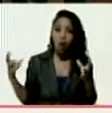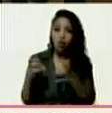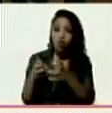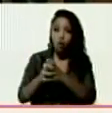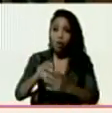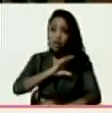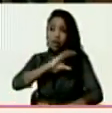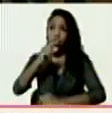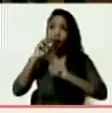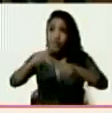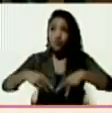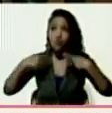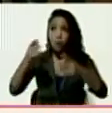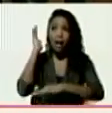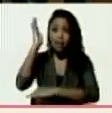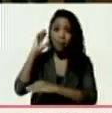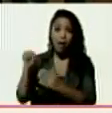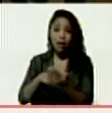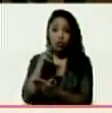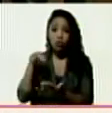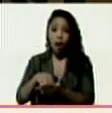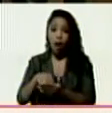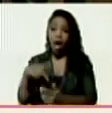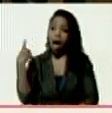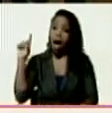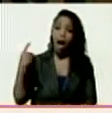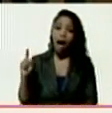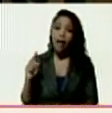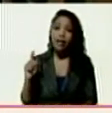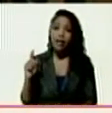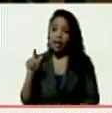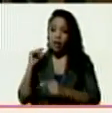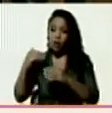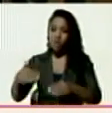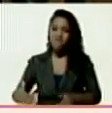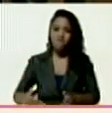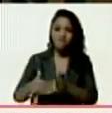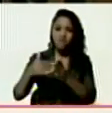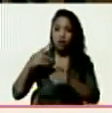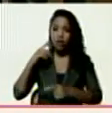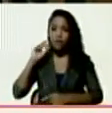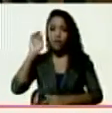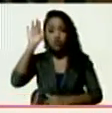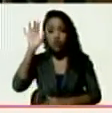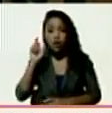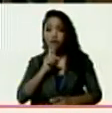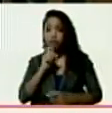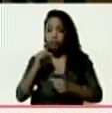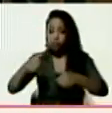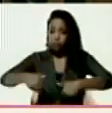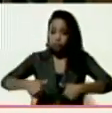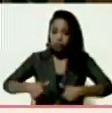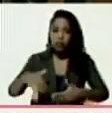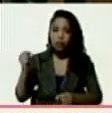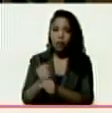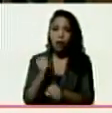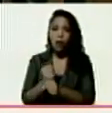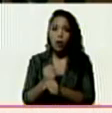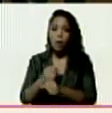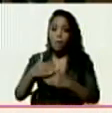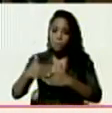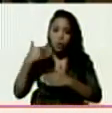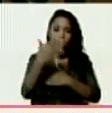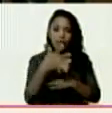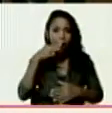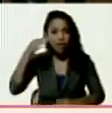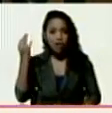esta nueva Asamblea Nacional tendrá ese gran reto con la gente, siempre por delante con la verdad,